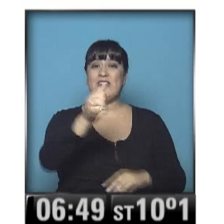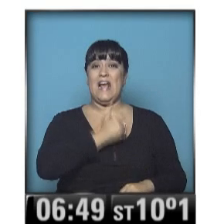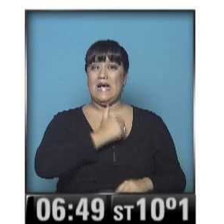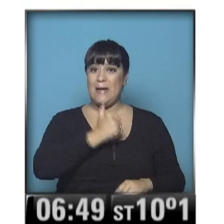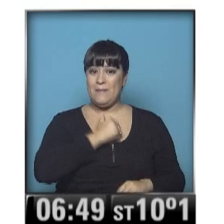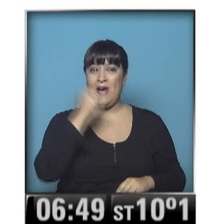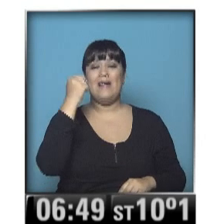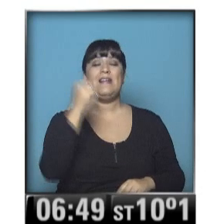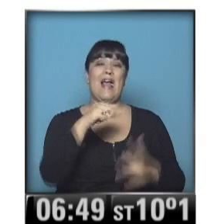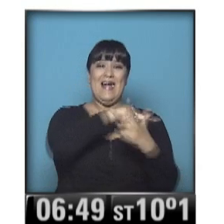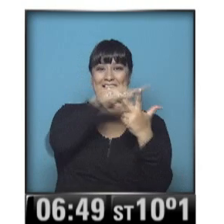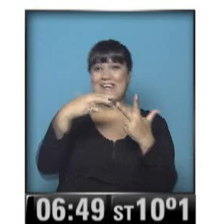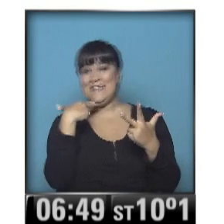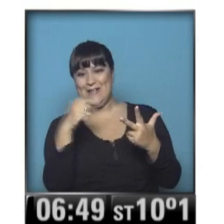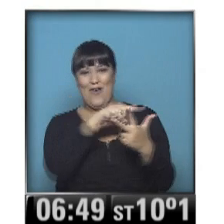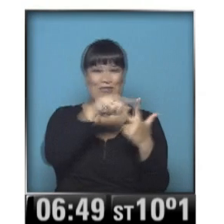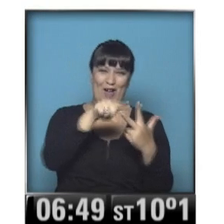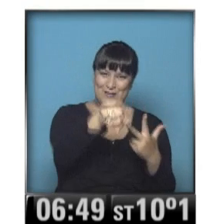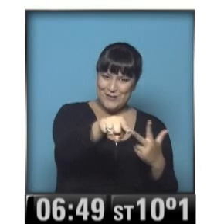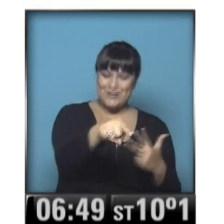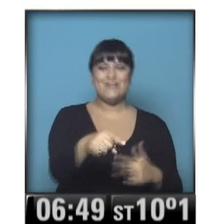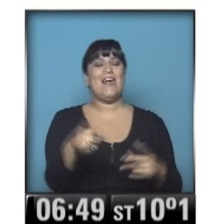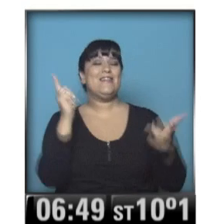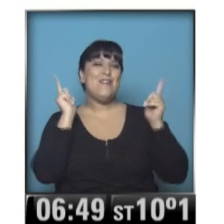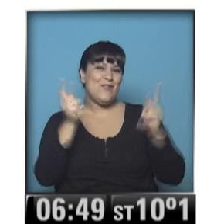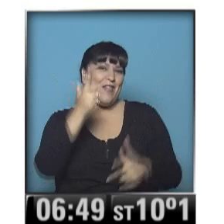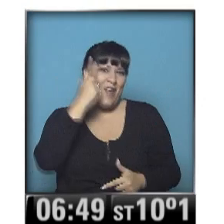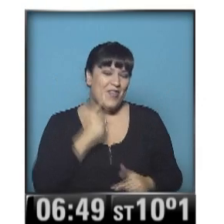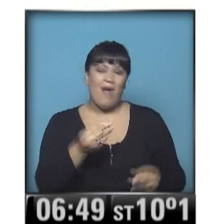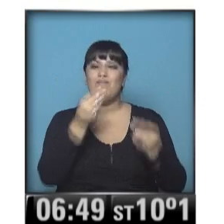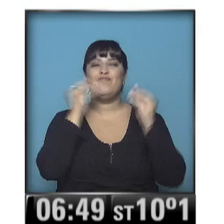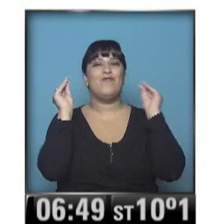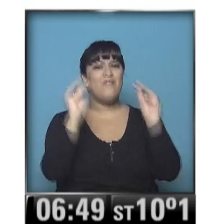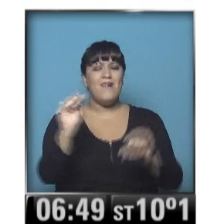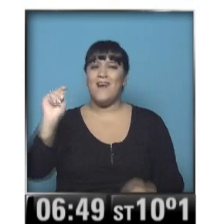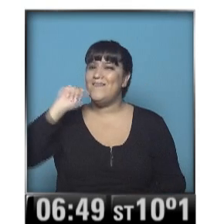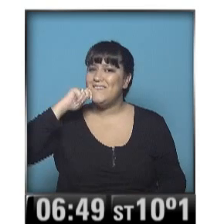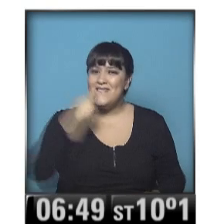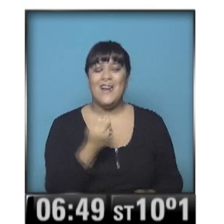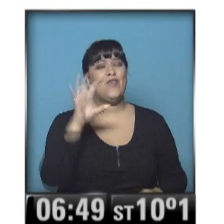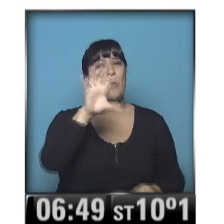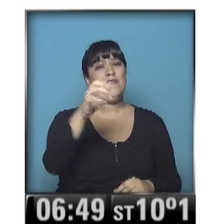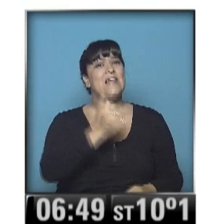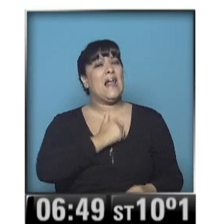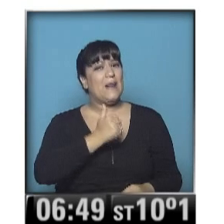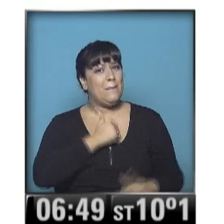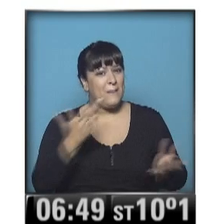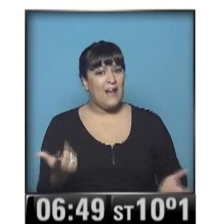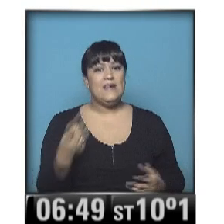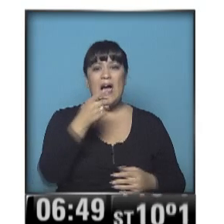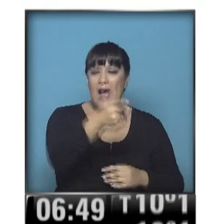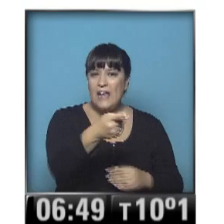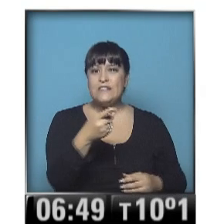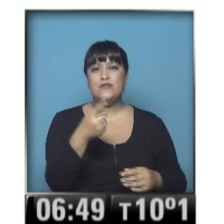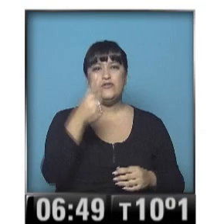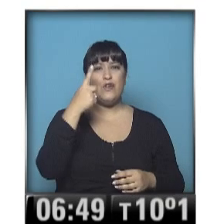dos de mis tres hijos disfrutando el día. Besos. ¡Ay, qué lindo Catamarca! ¿Eso será de las